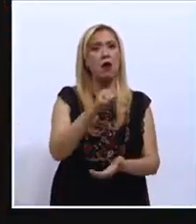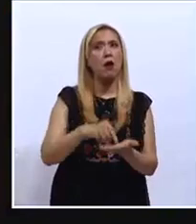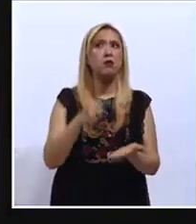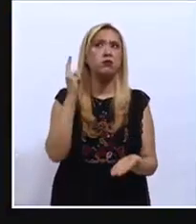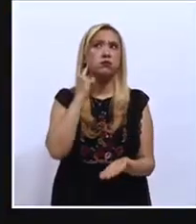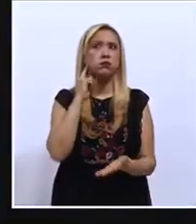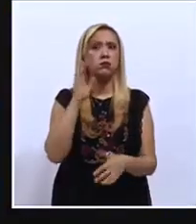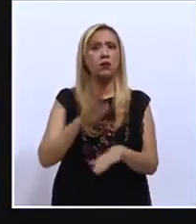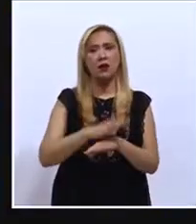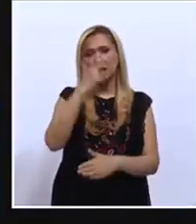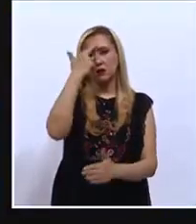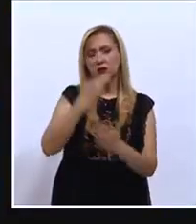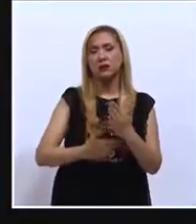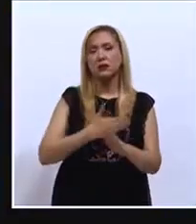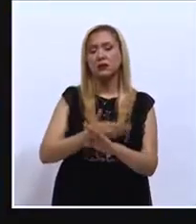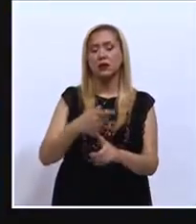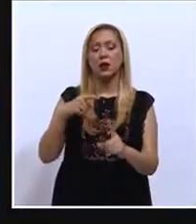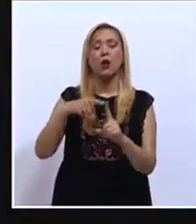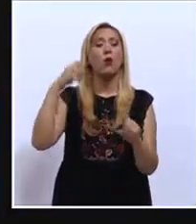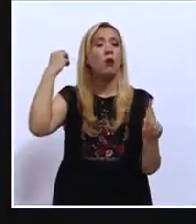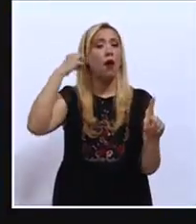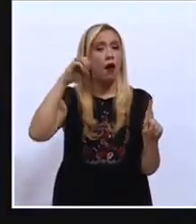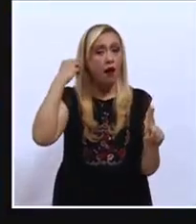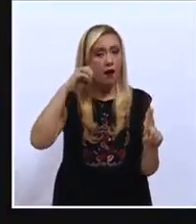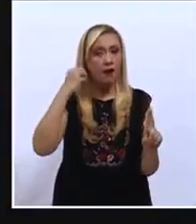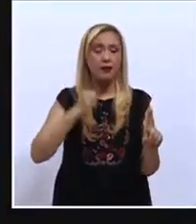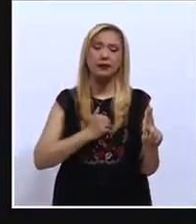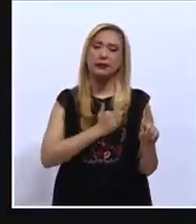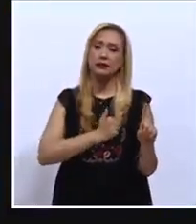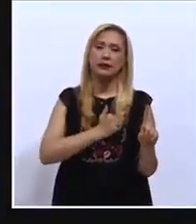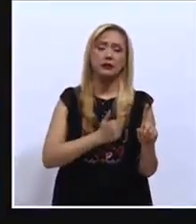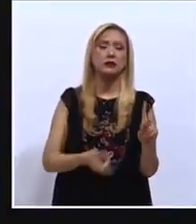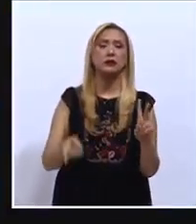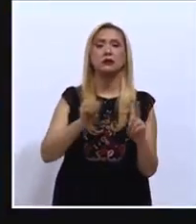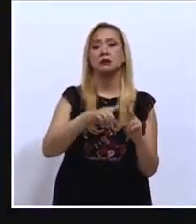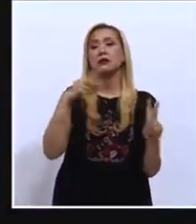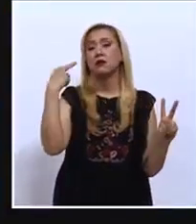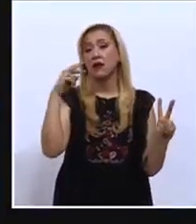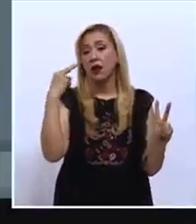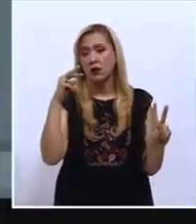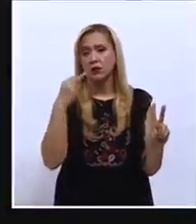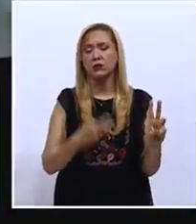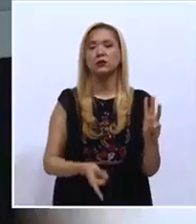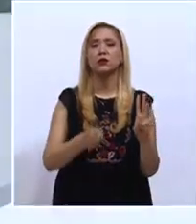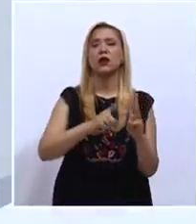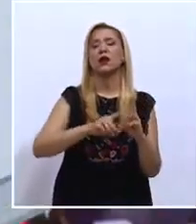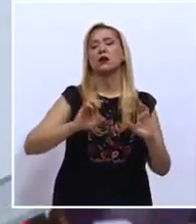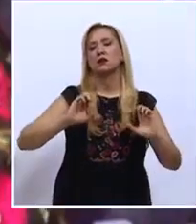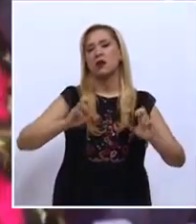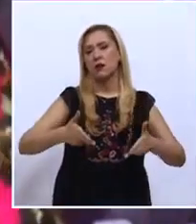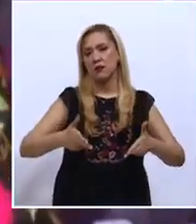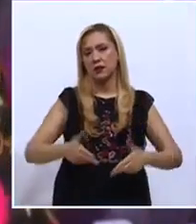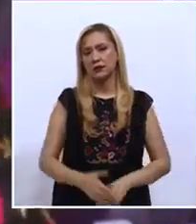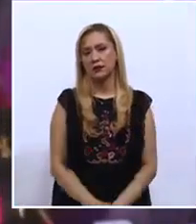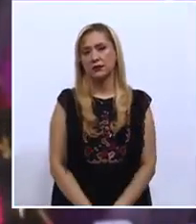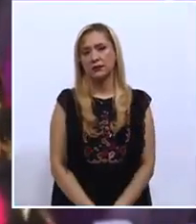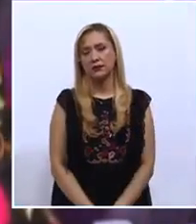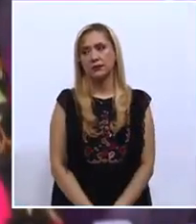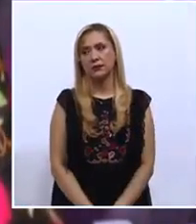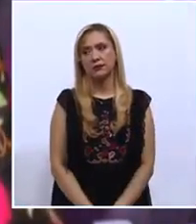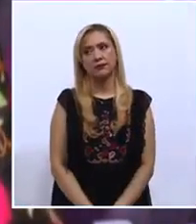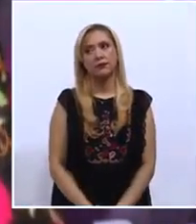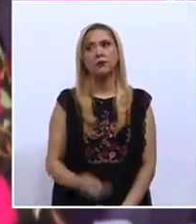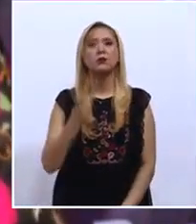en violencia es Oaxaca, lamentablemente seguido por Veracruz y luego Chiapas. El campo de